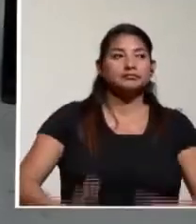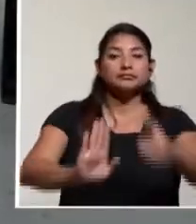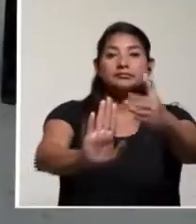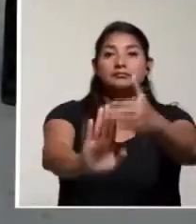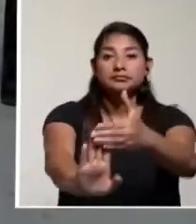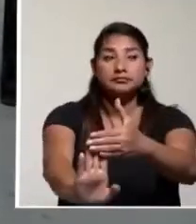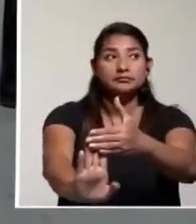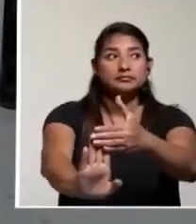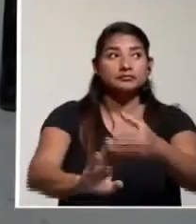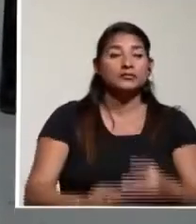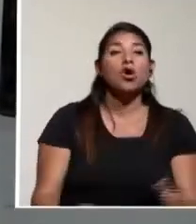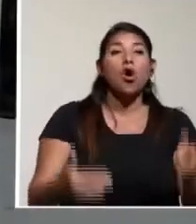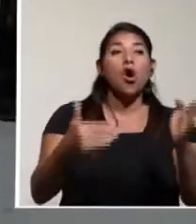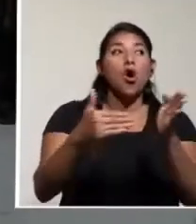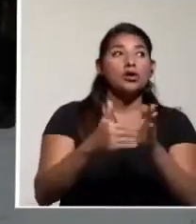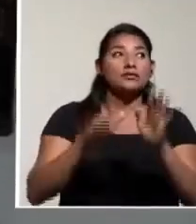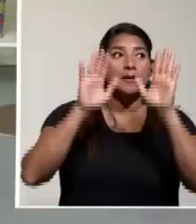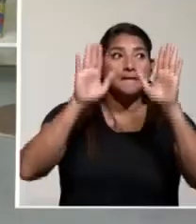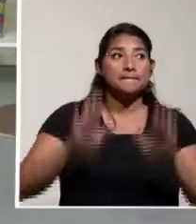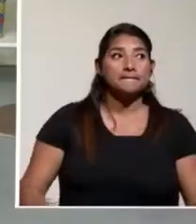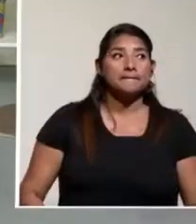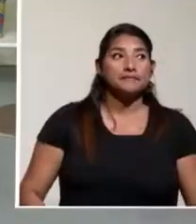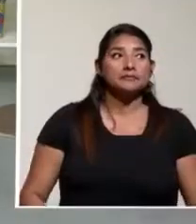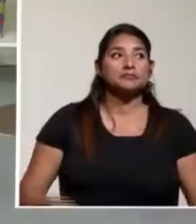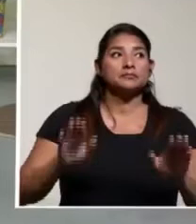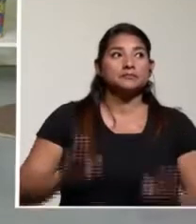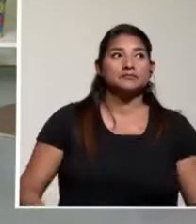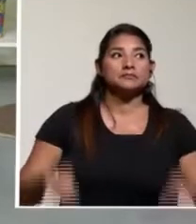Ahora el paso de principio, los dos juntos.